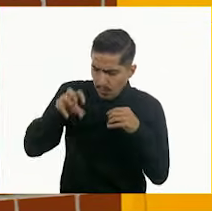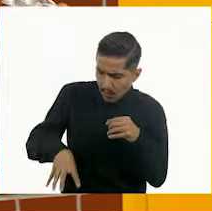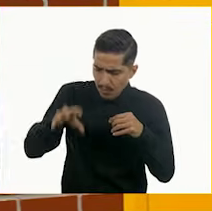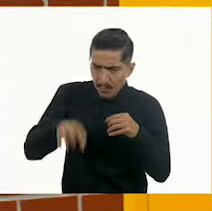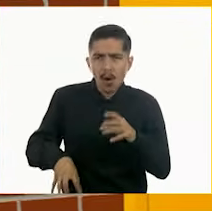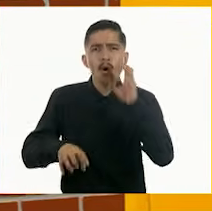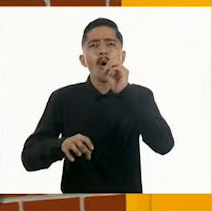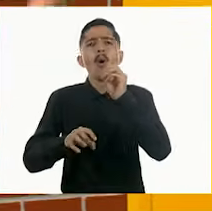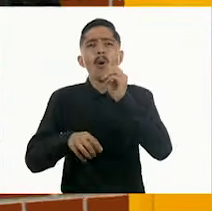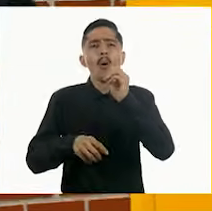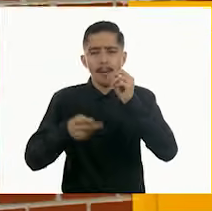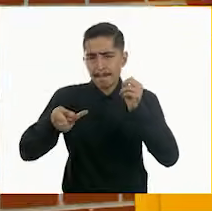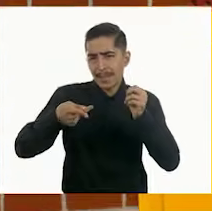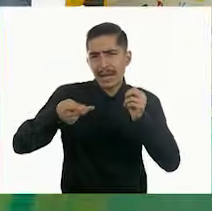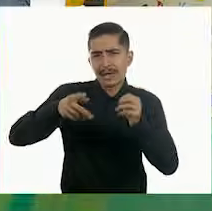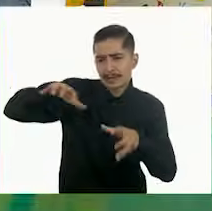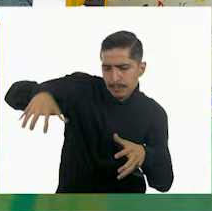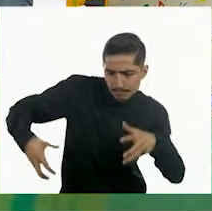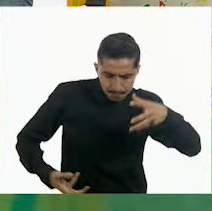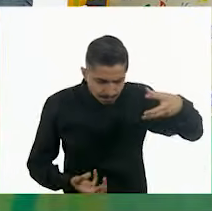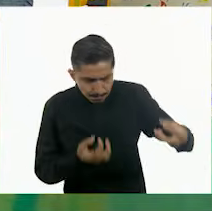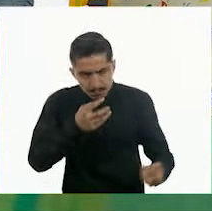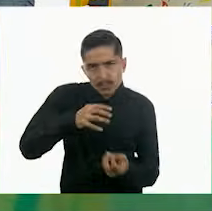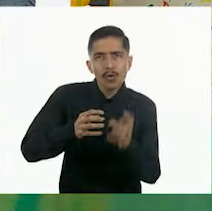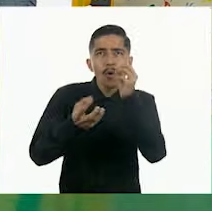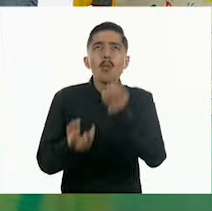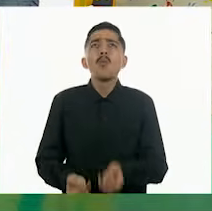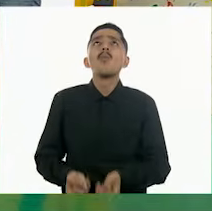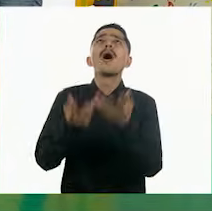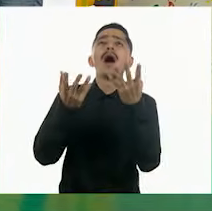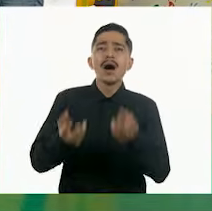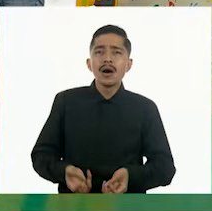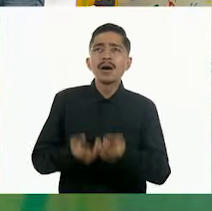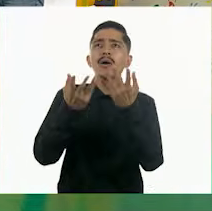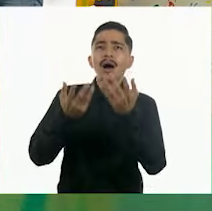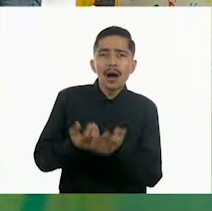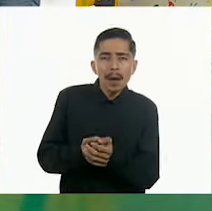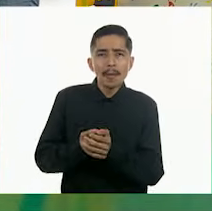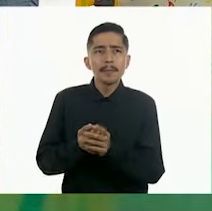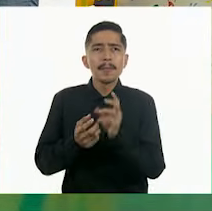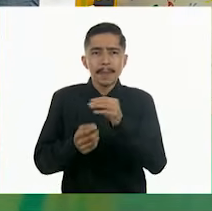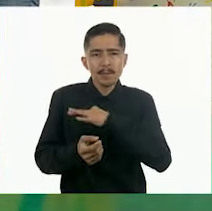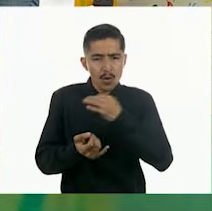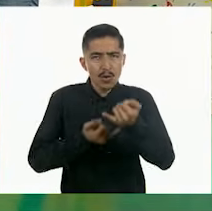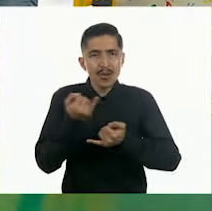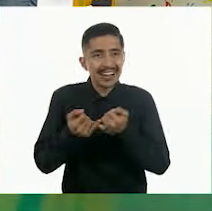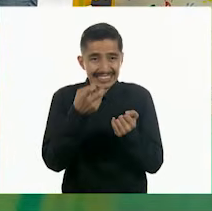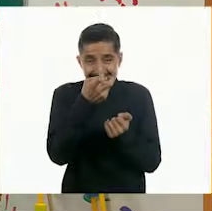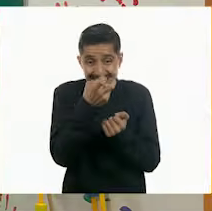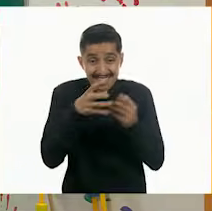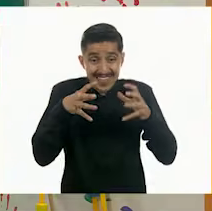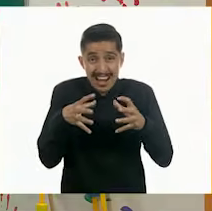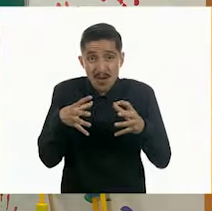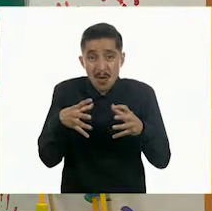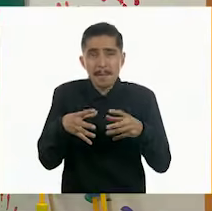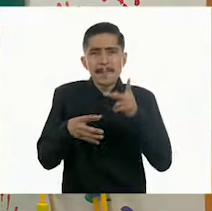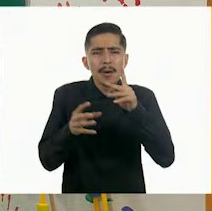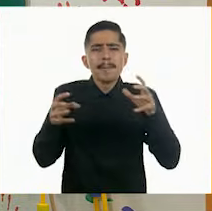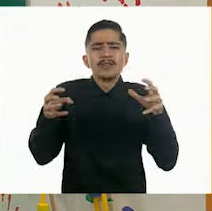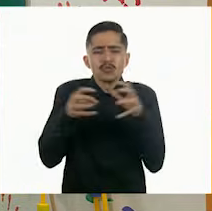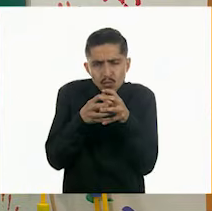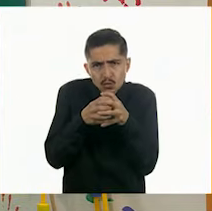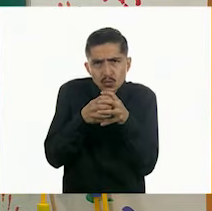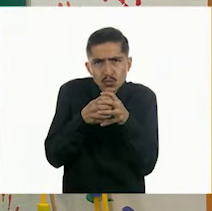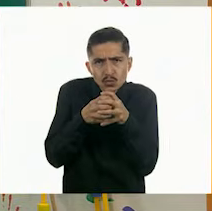pasármelo por debajo de las piernas o aventarlo. O incluso puedes hacer eso que hicimos con el balón, pero con una pelota más